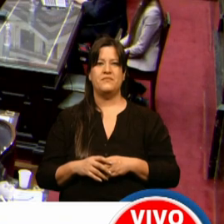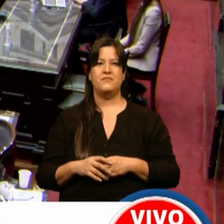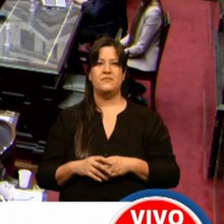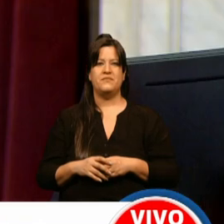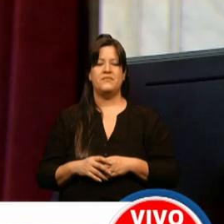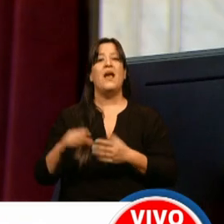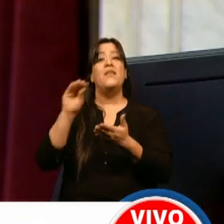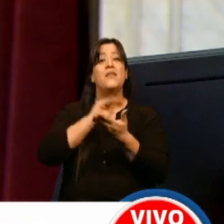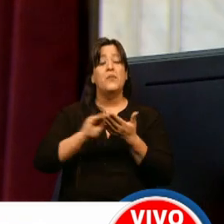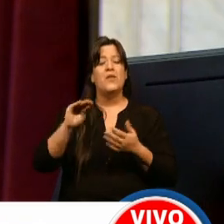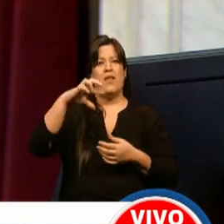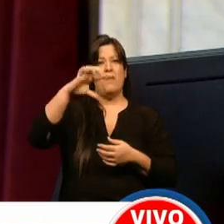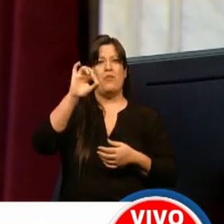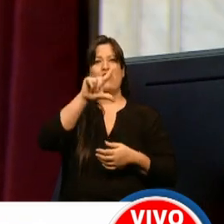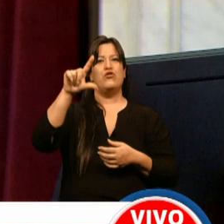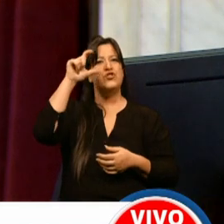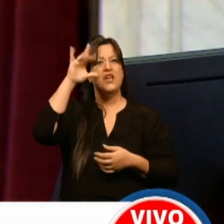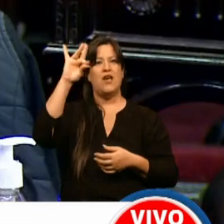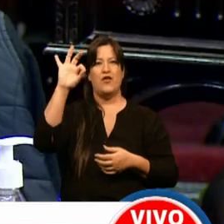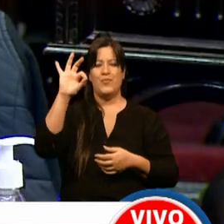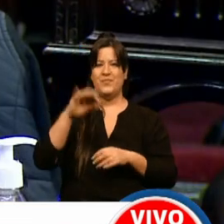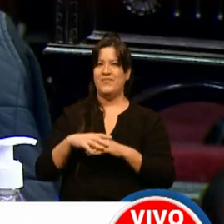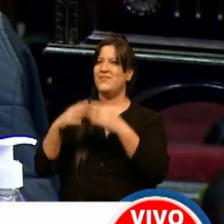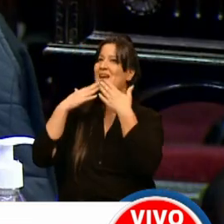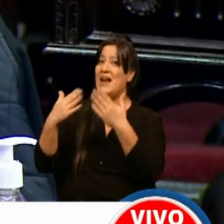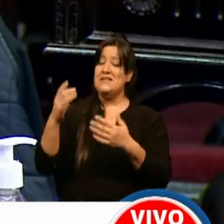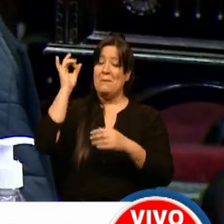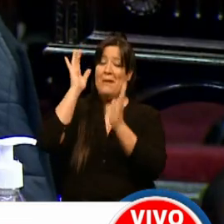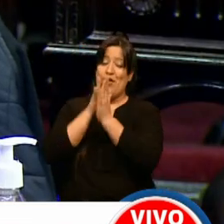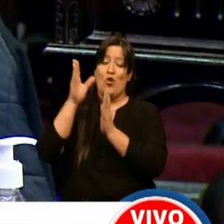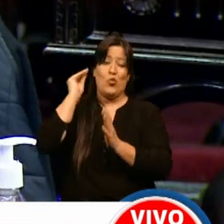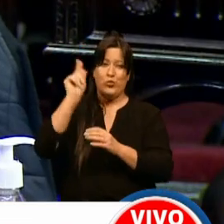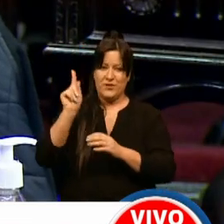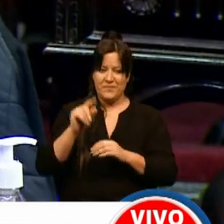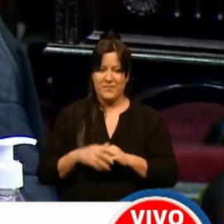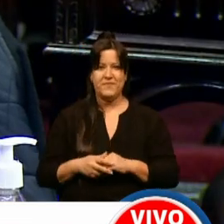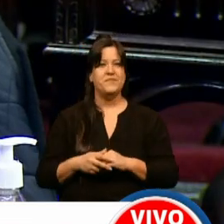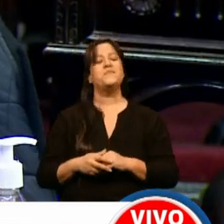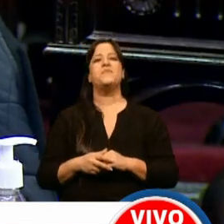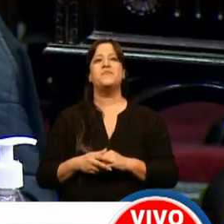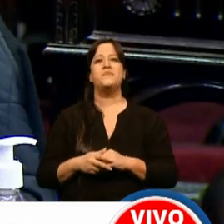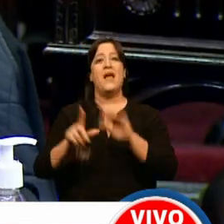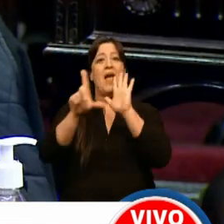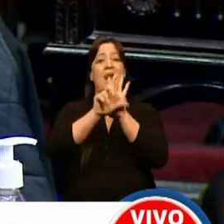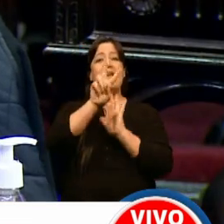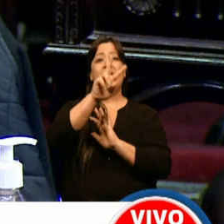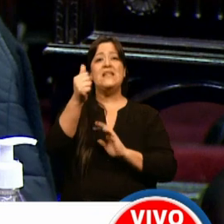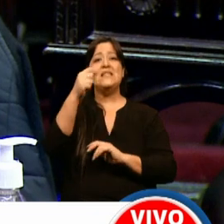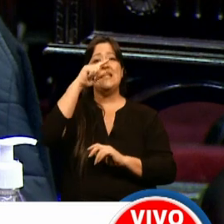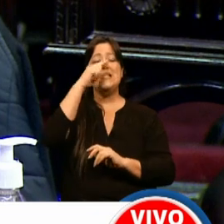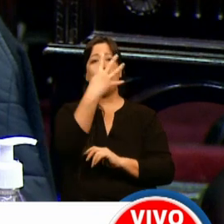diputada apoyado gracias presidenta no le escuché perdón bueno la ley 26